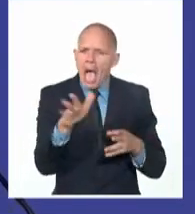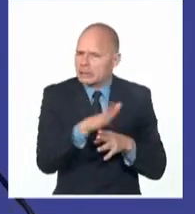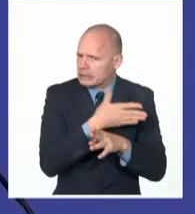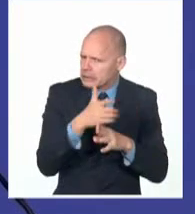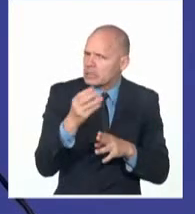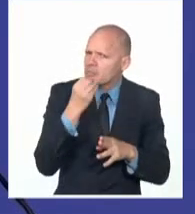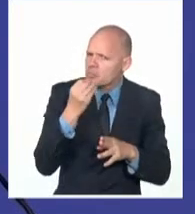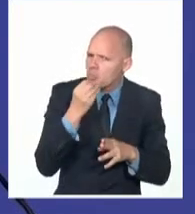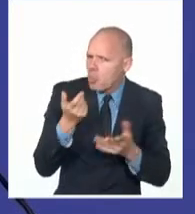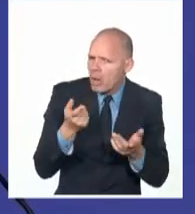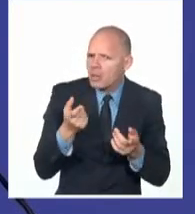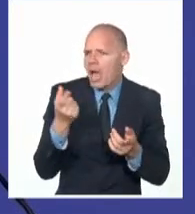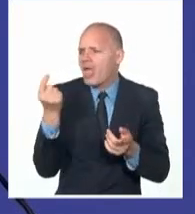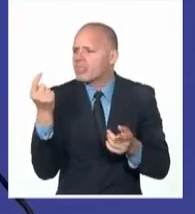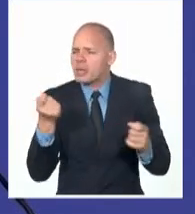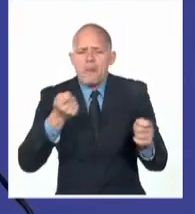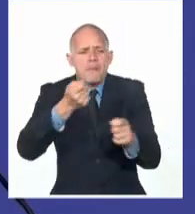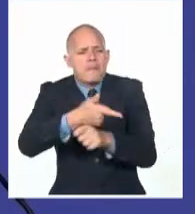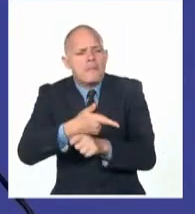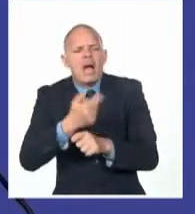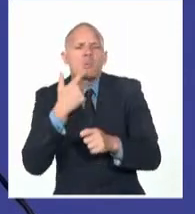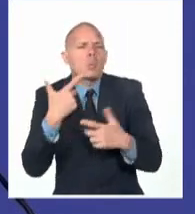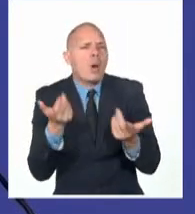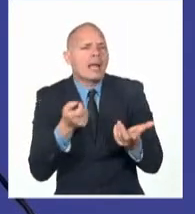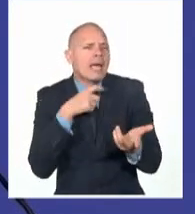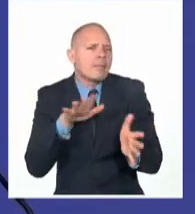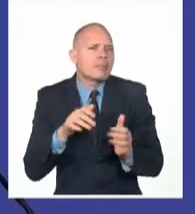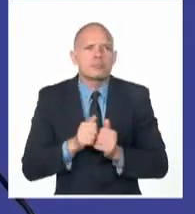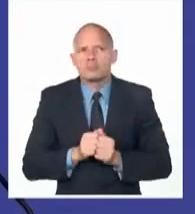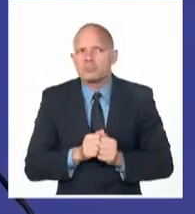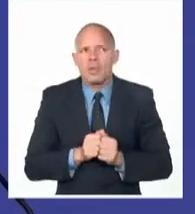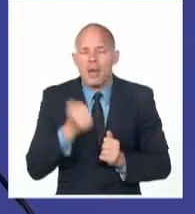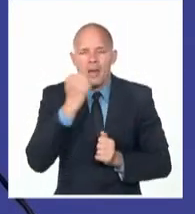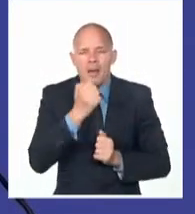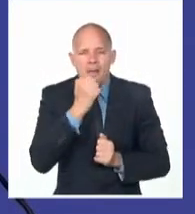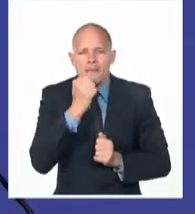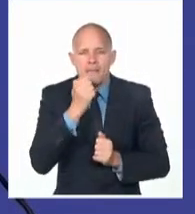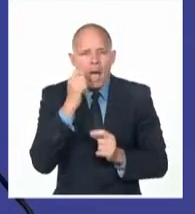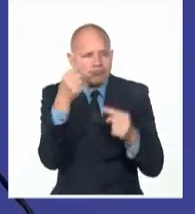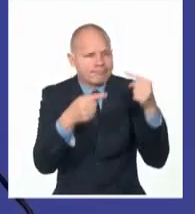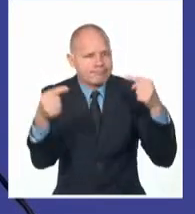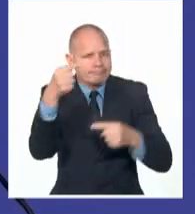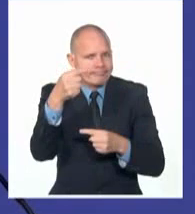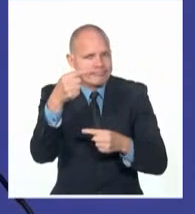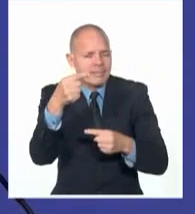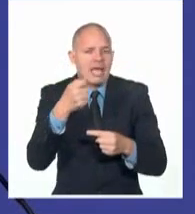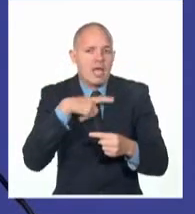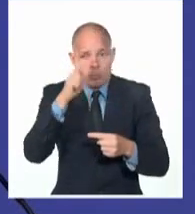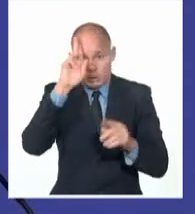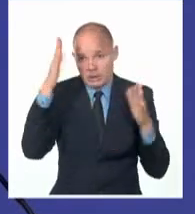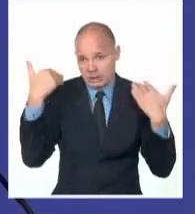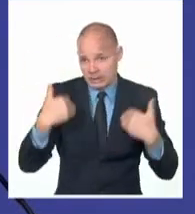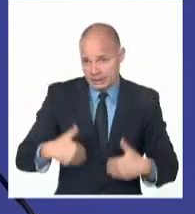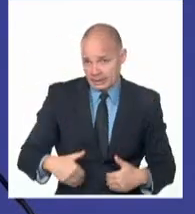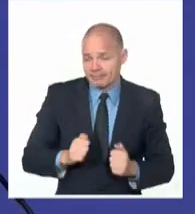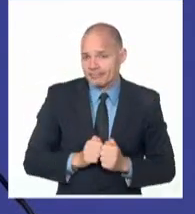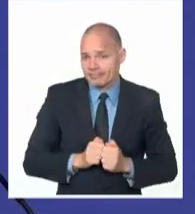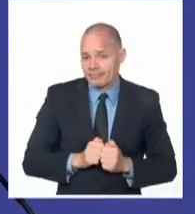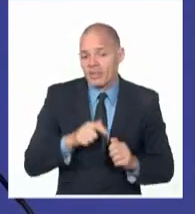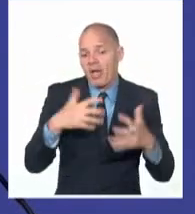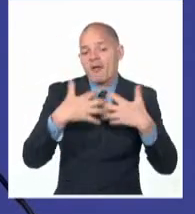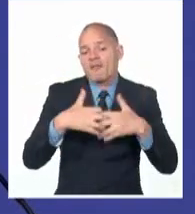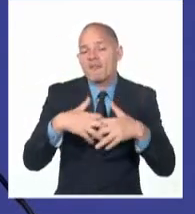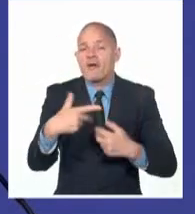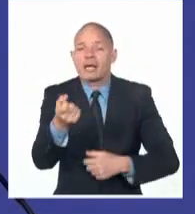sectores, entre los que se han identificado como de mayor prioridad la salud, la industria farmacéutica